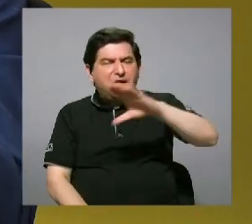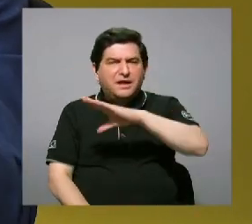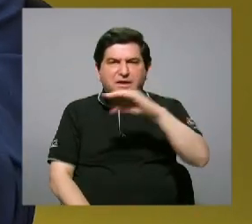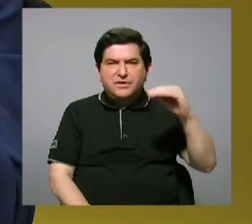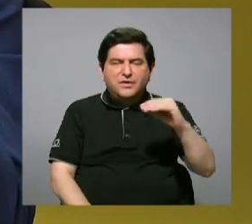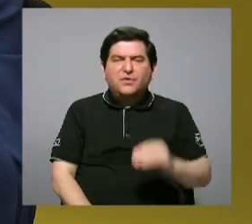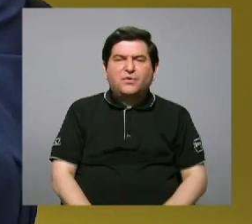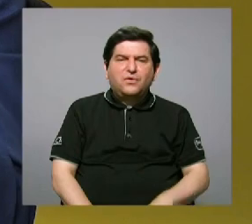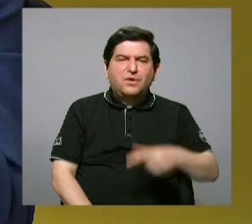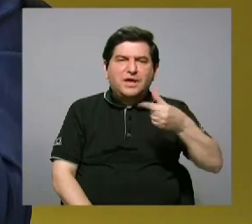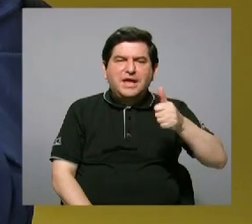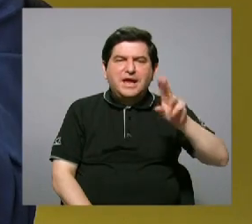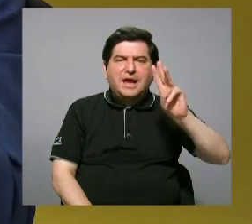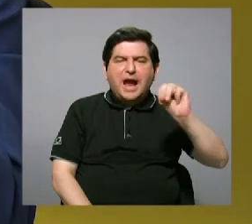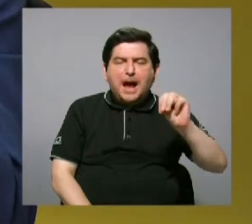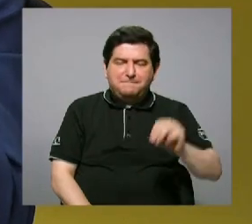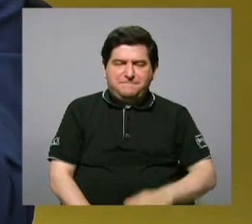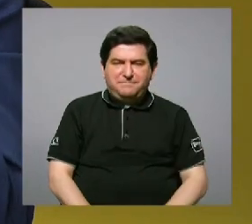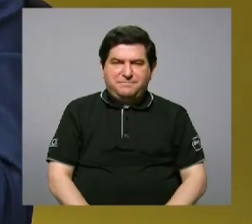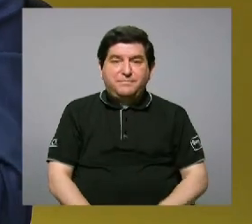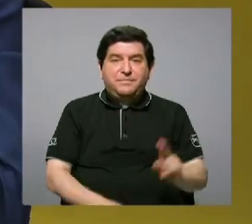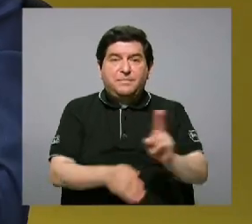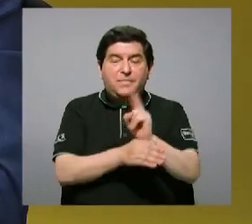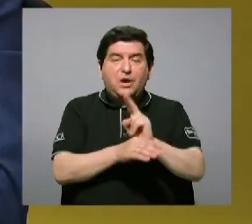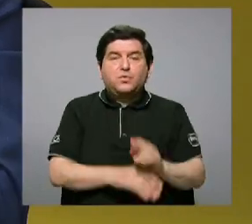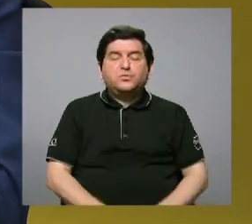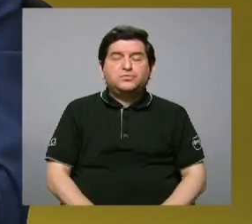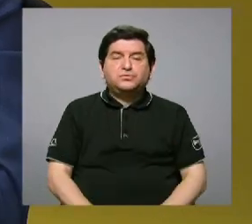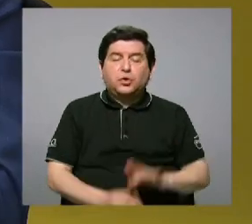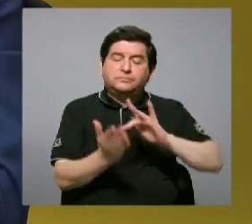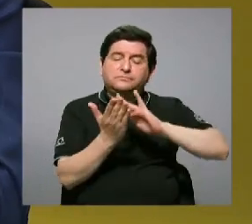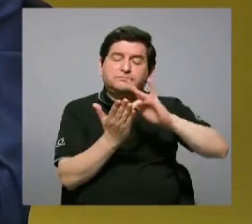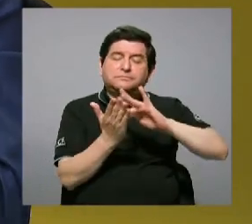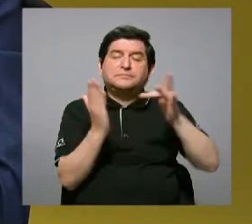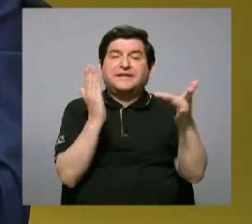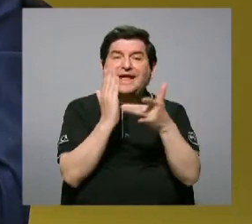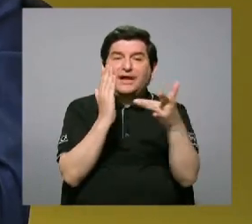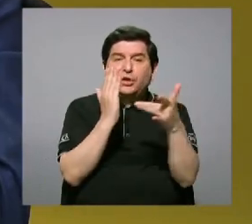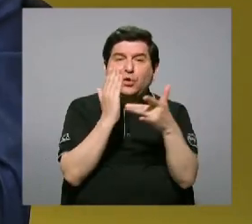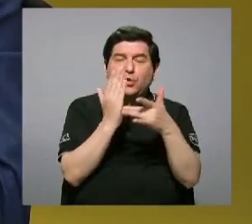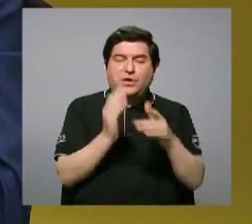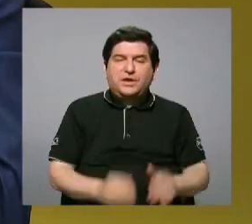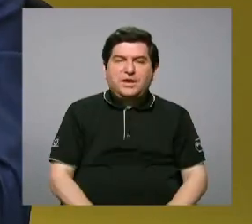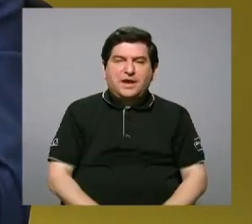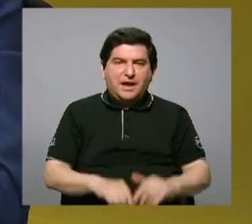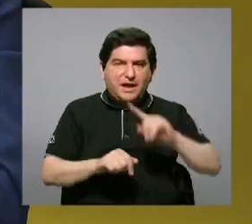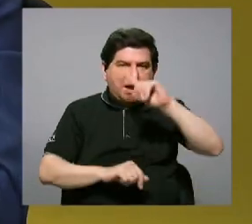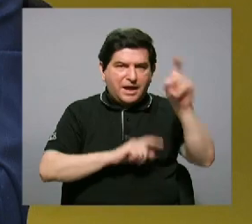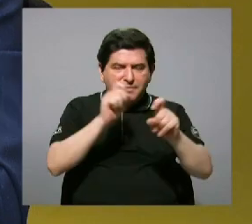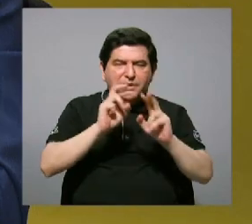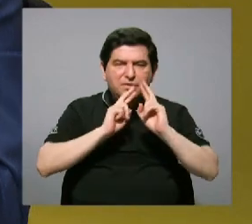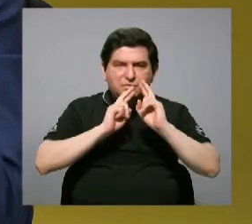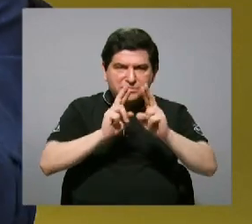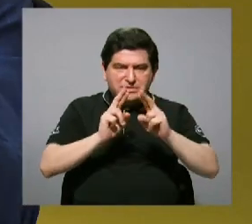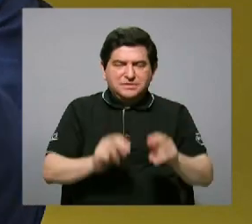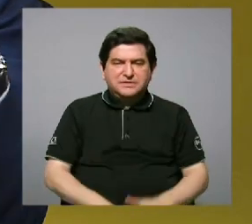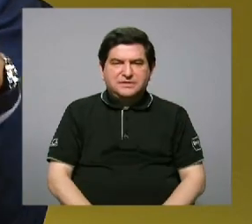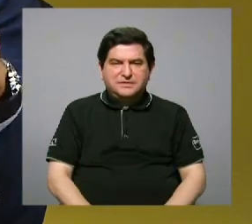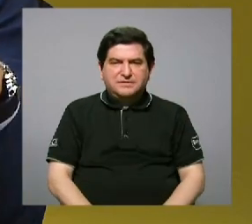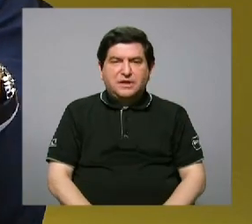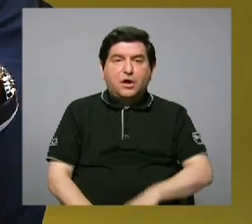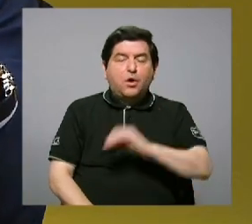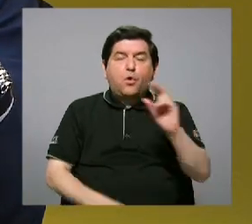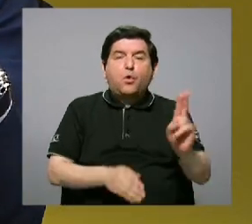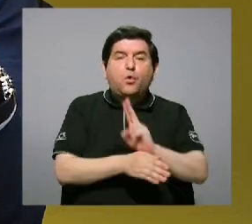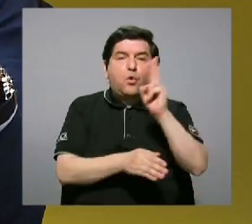y GAM y fuera del GAM. Ajá. Por ejemplo, el uso de dispositivos móviles, que algunas preguntas se incorporaron sobre el uso de dispositivos móviles o el